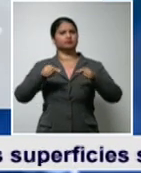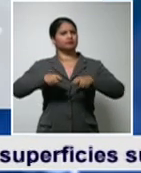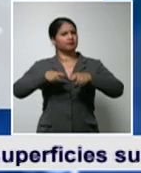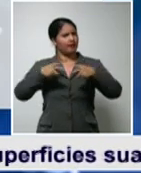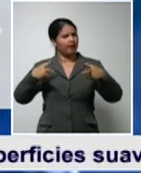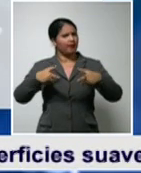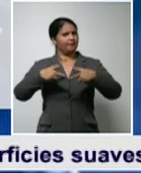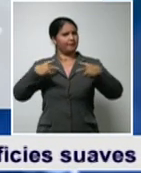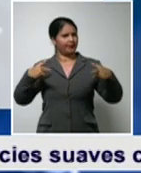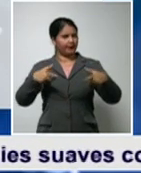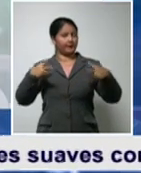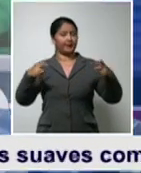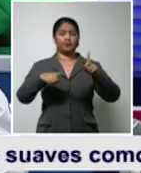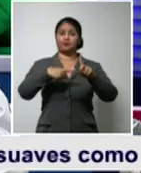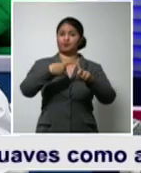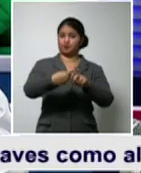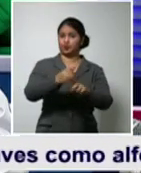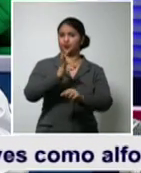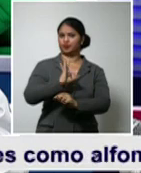casos confirmados.